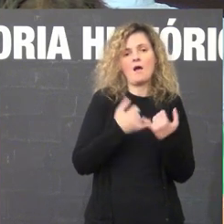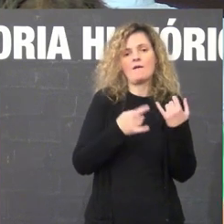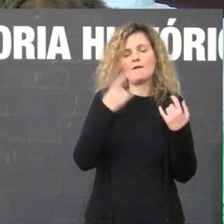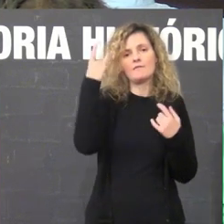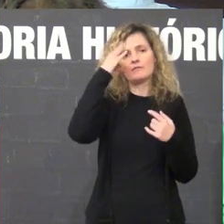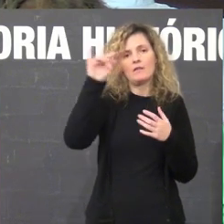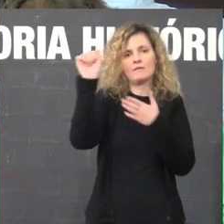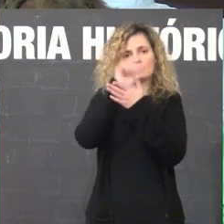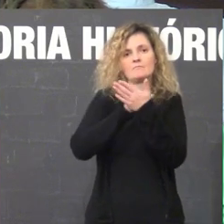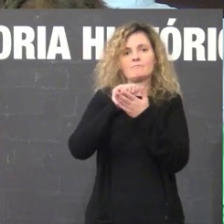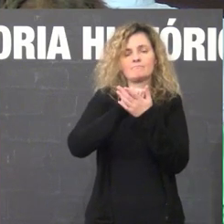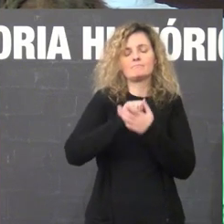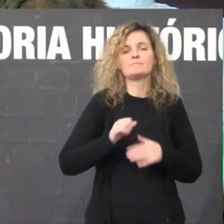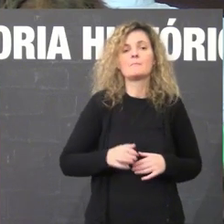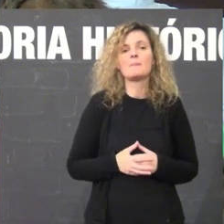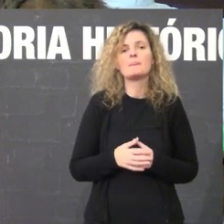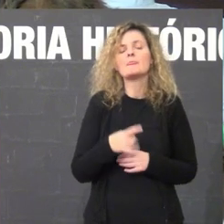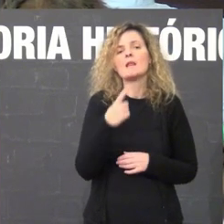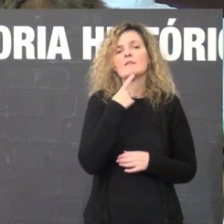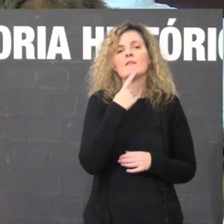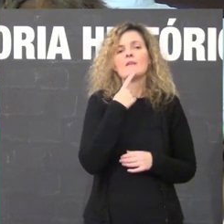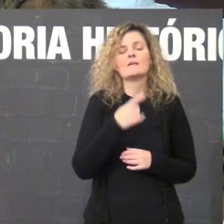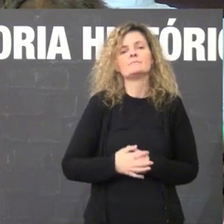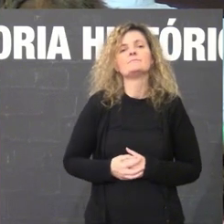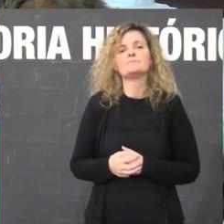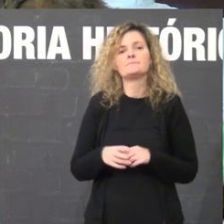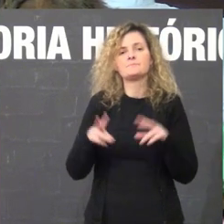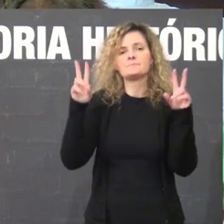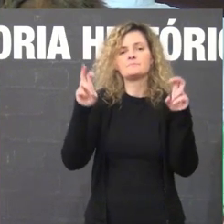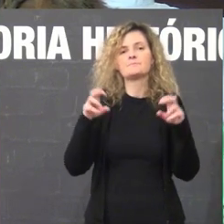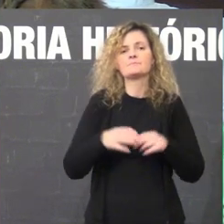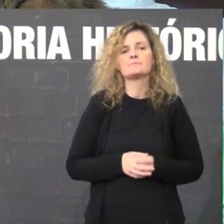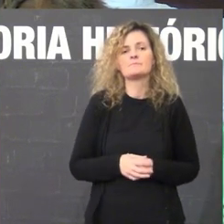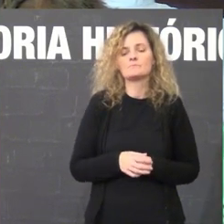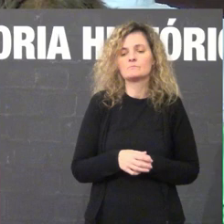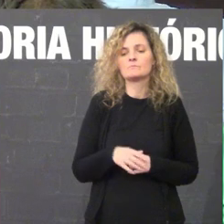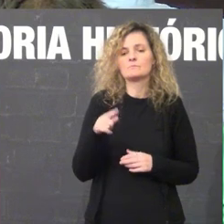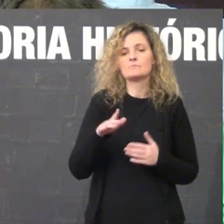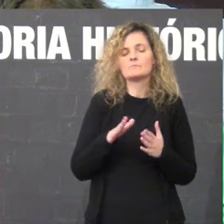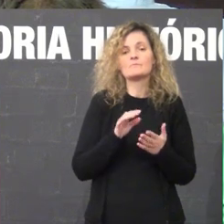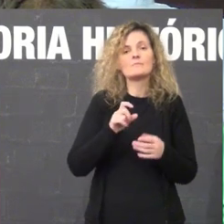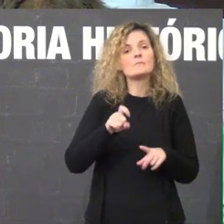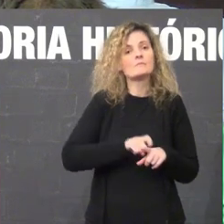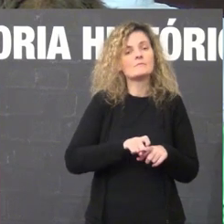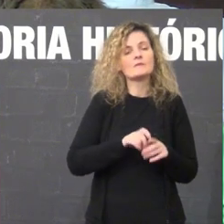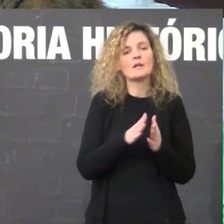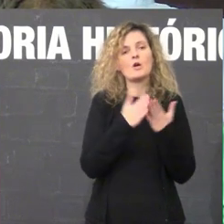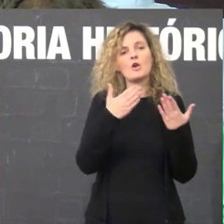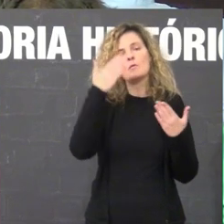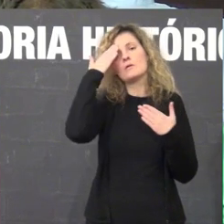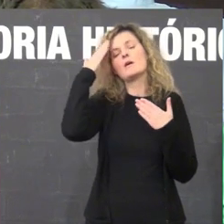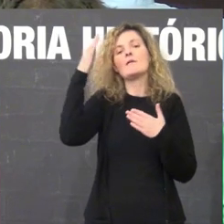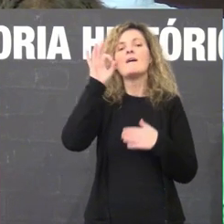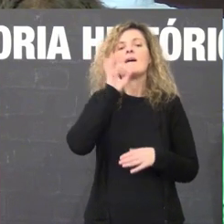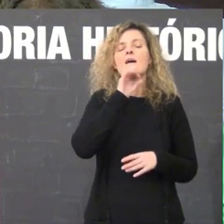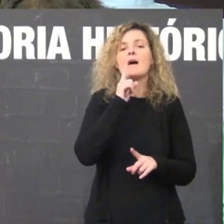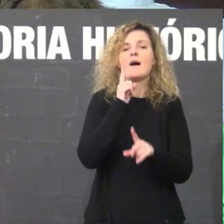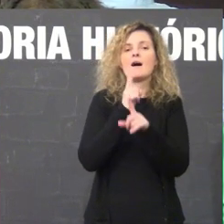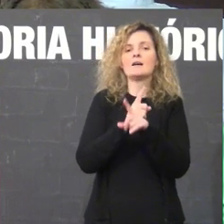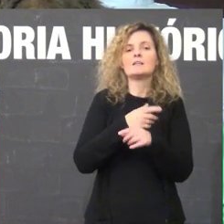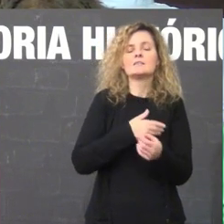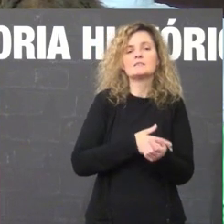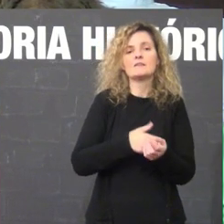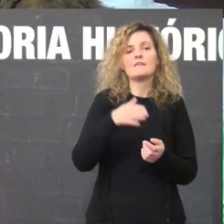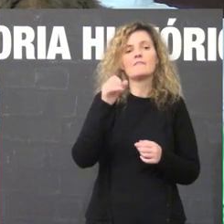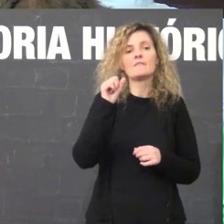y que fueron borradas dicen la edición de este libro tiene el carácter de un homenaje de los gallegos antifranquistas